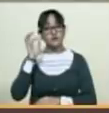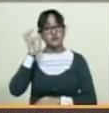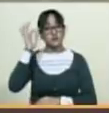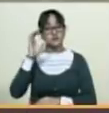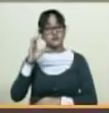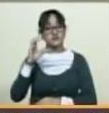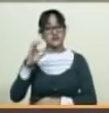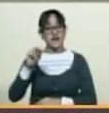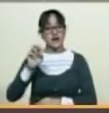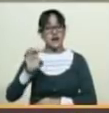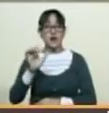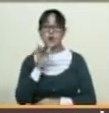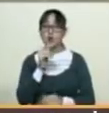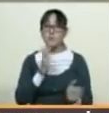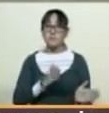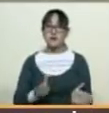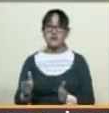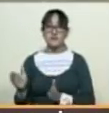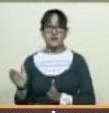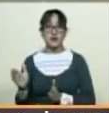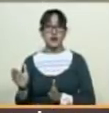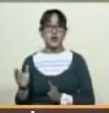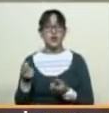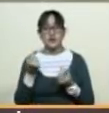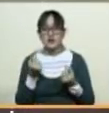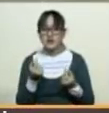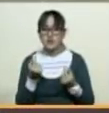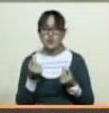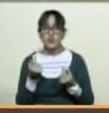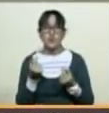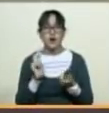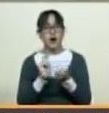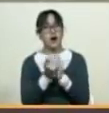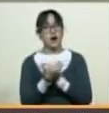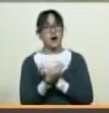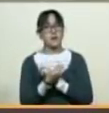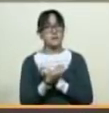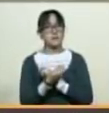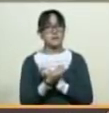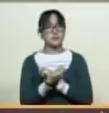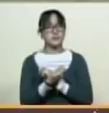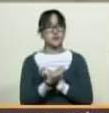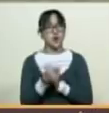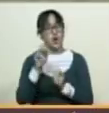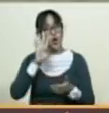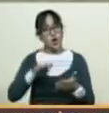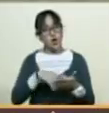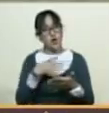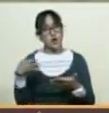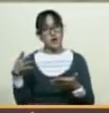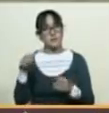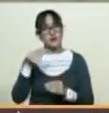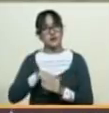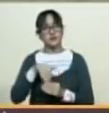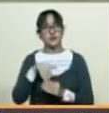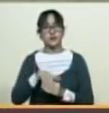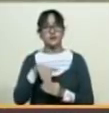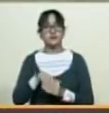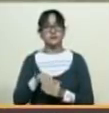Electoral no tiene planificado ningún tipo de cambio del cronograma